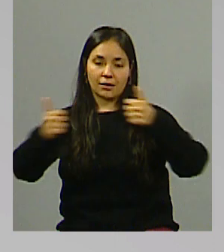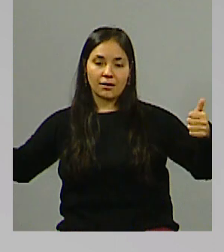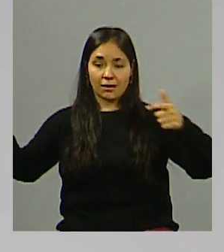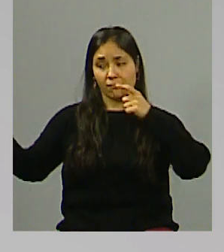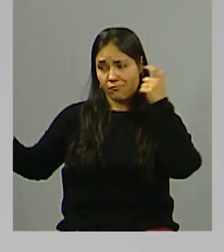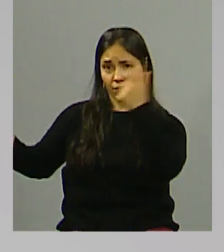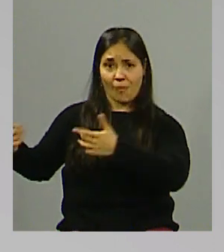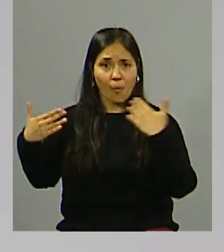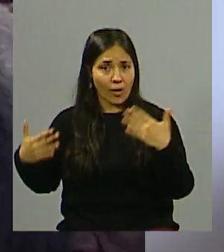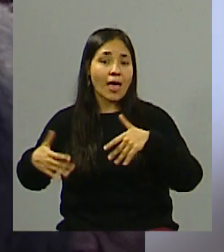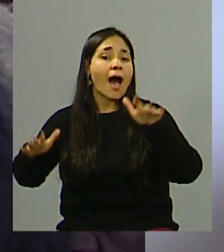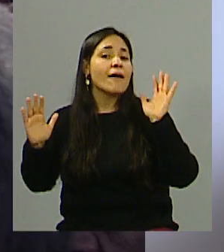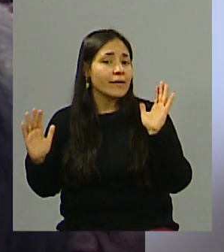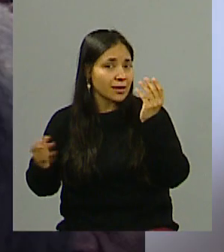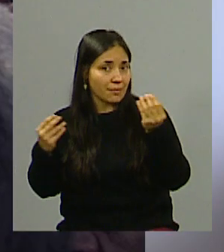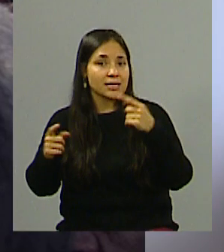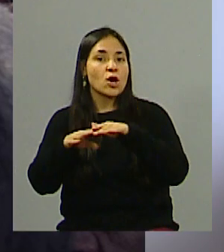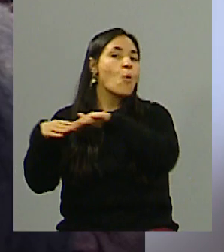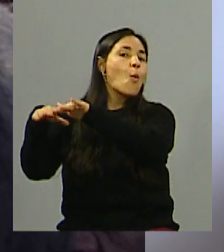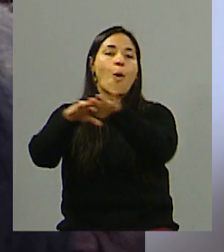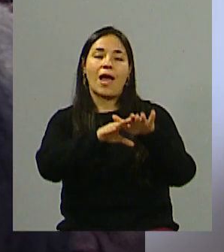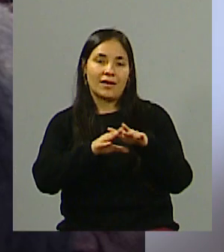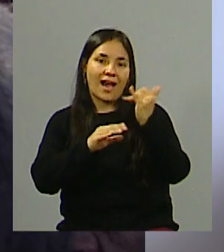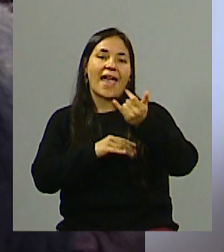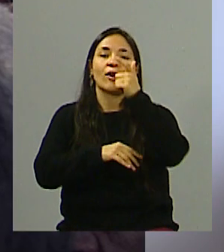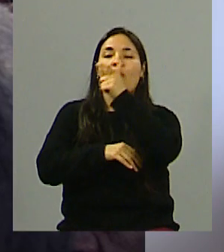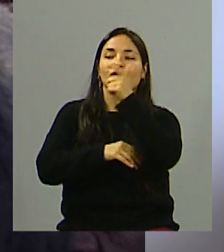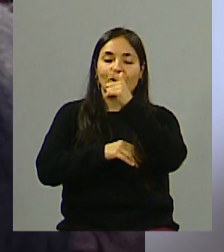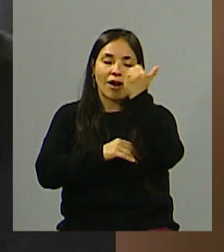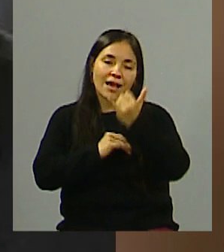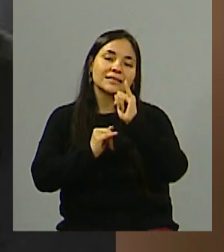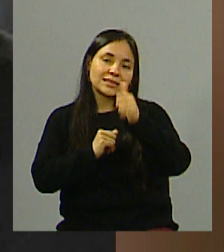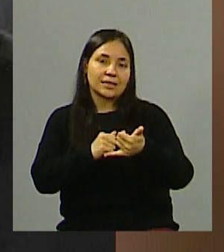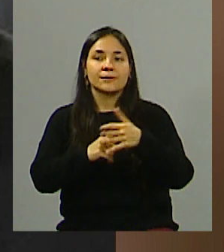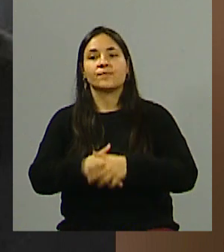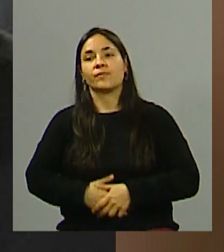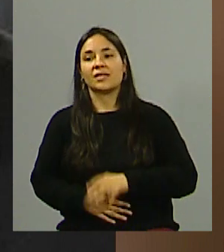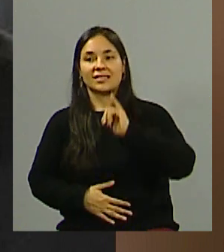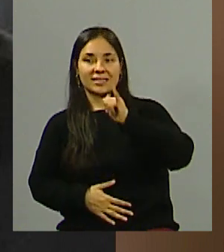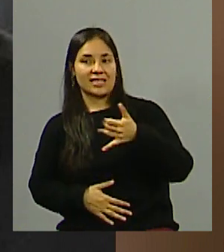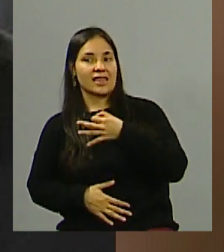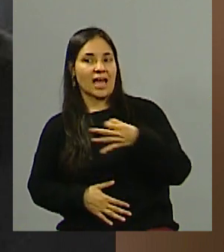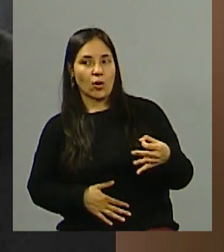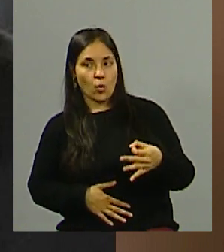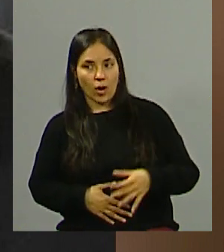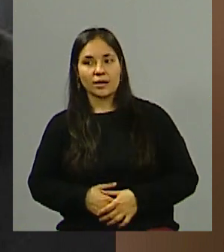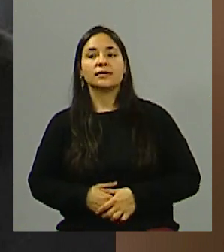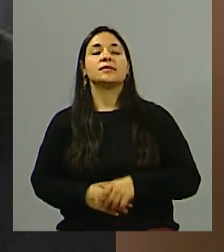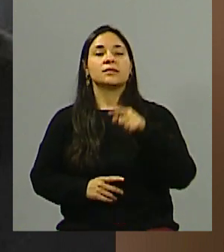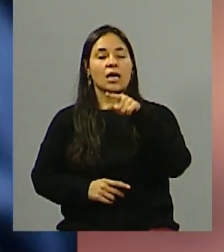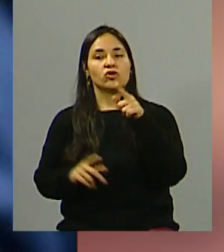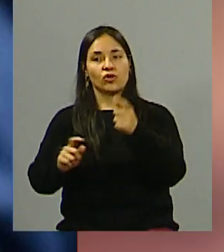intercambio al fin. En iguales condiciones, además. Tal cual, tal cual. Eso puede llegar a